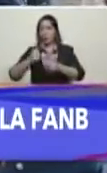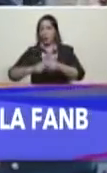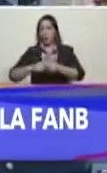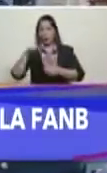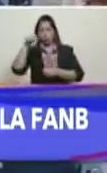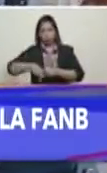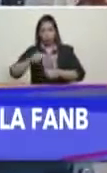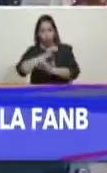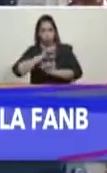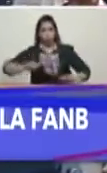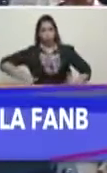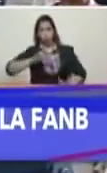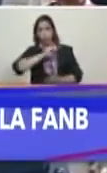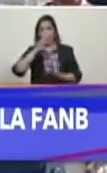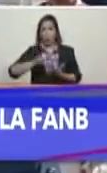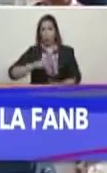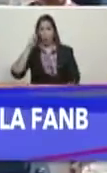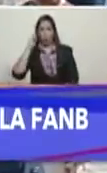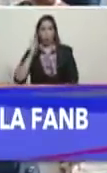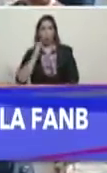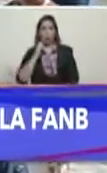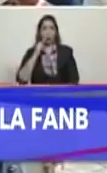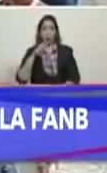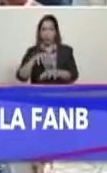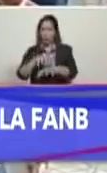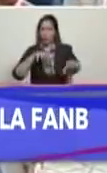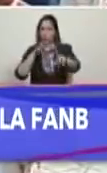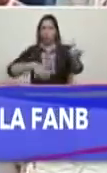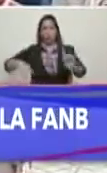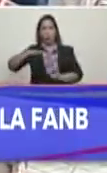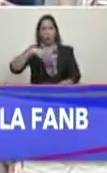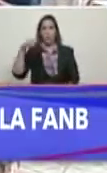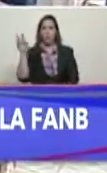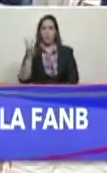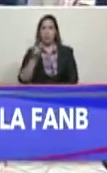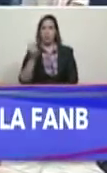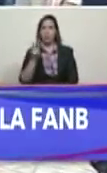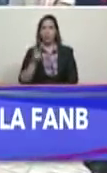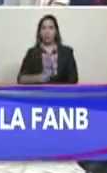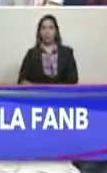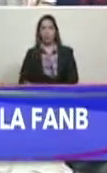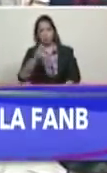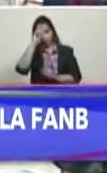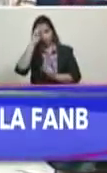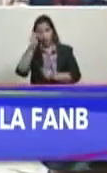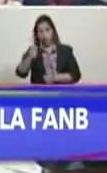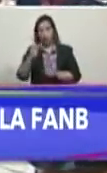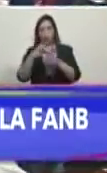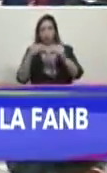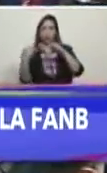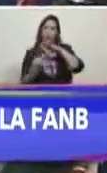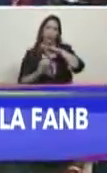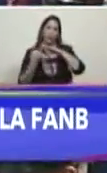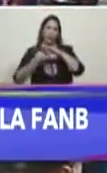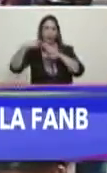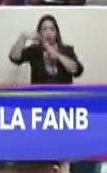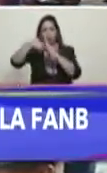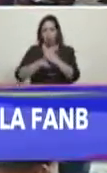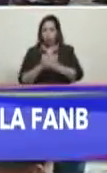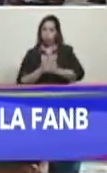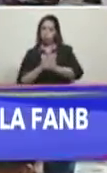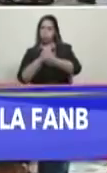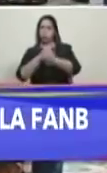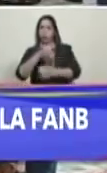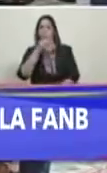Nacional Bolivariana, extendida por todo el territorio patrio, te ensalza, ya que con sincera y profunda emoción han